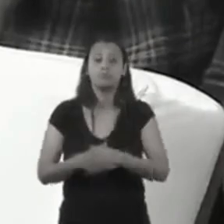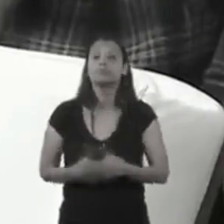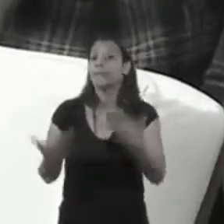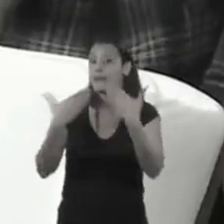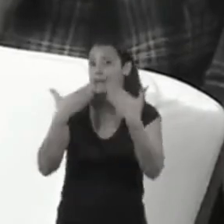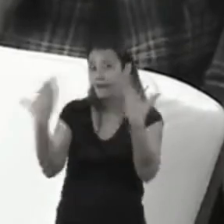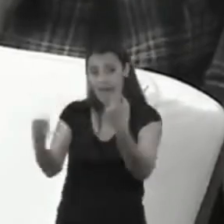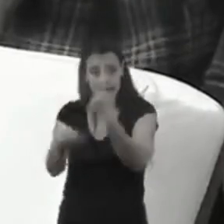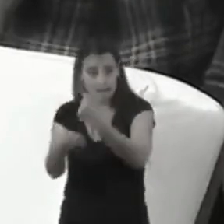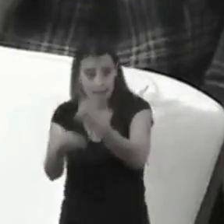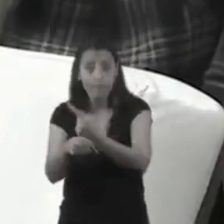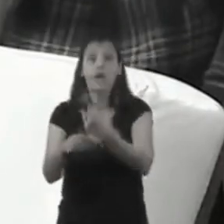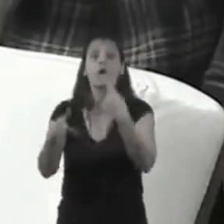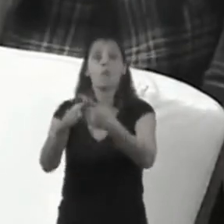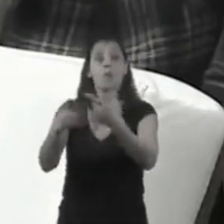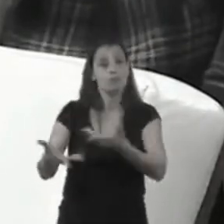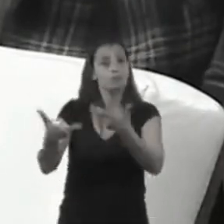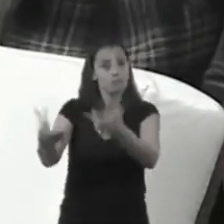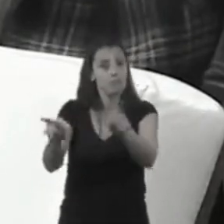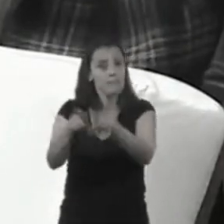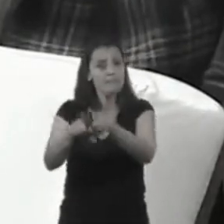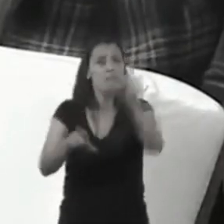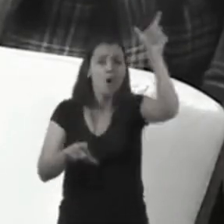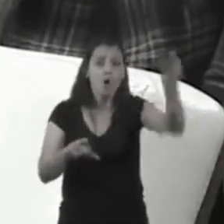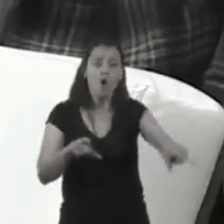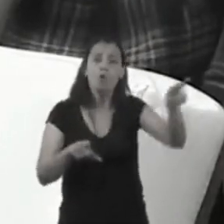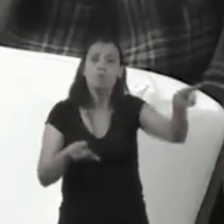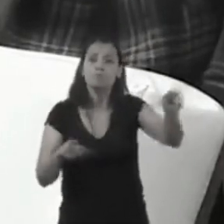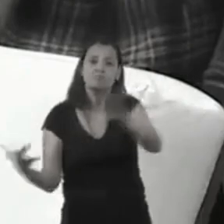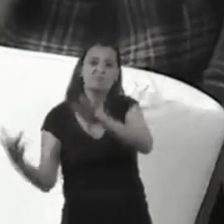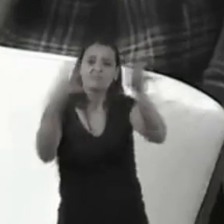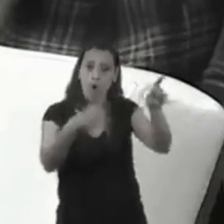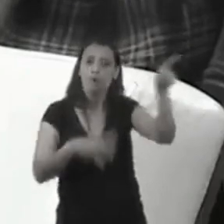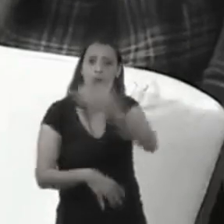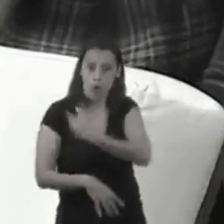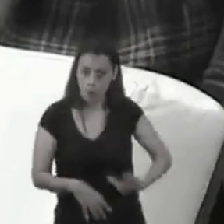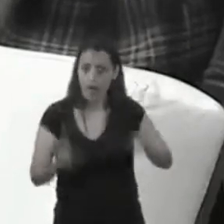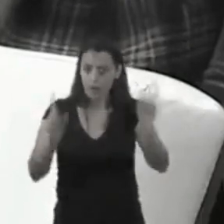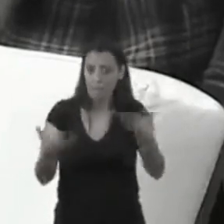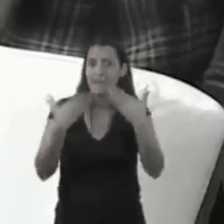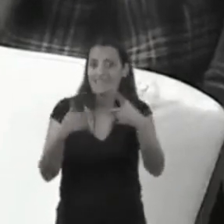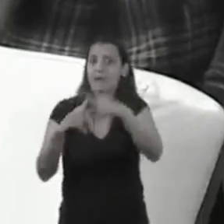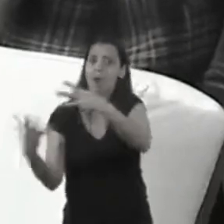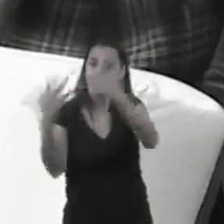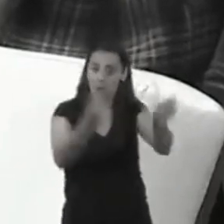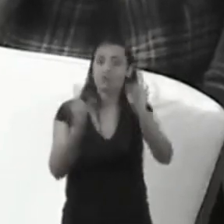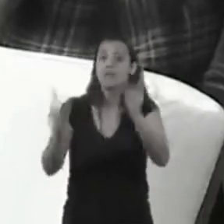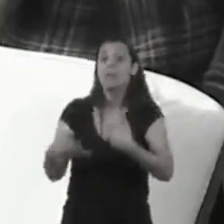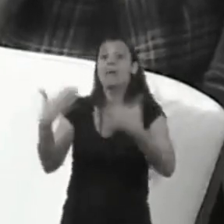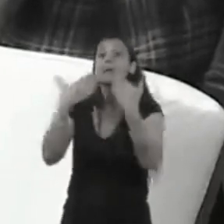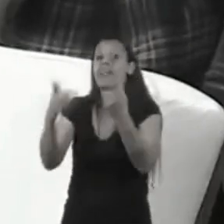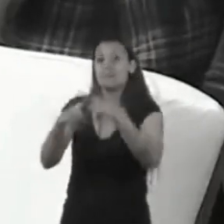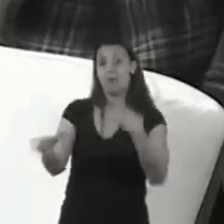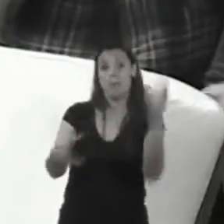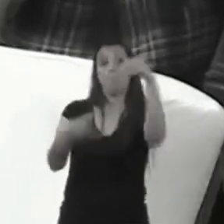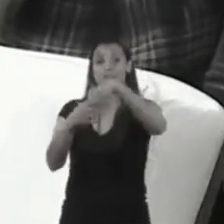agradecerle la solidaridad que tuvieron con él cuando fue atacado por el gobierno también agradecerle que nos haya permitido acreditar noos aquí como